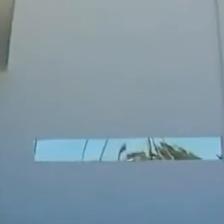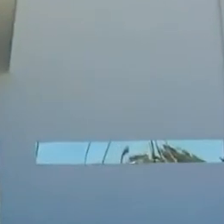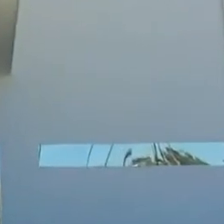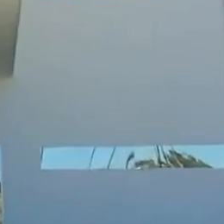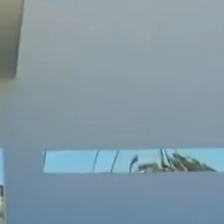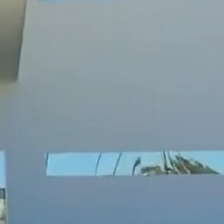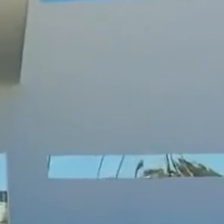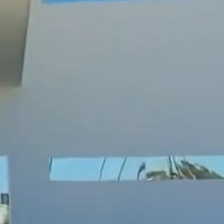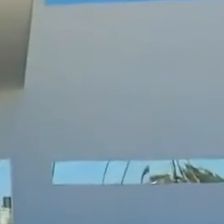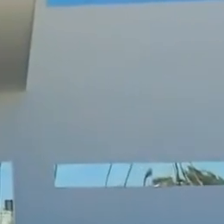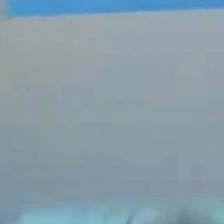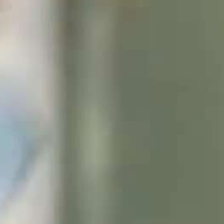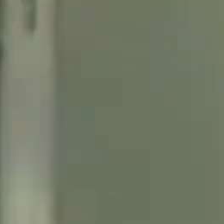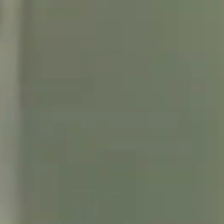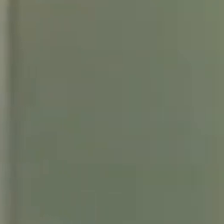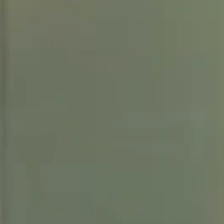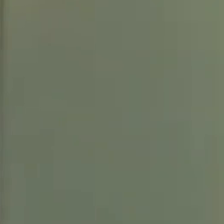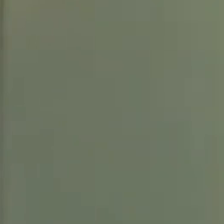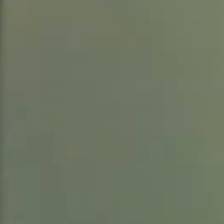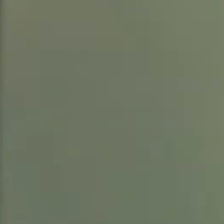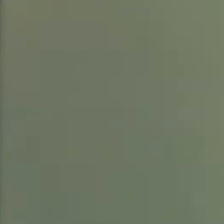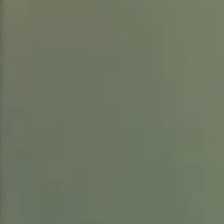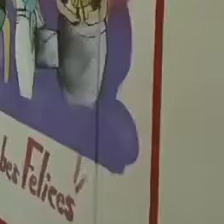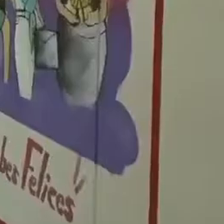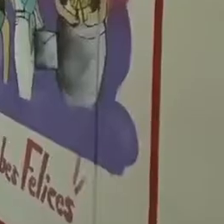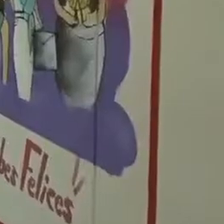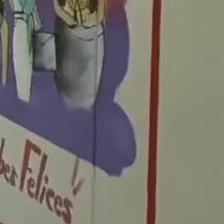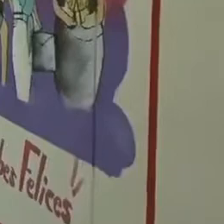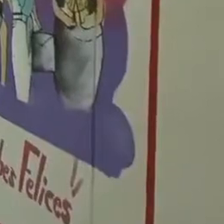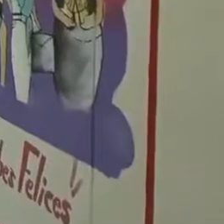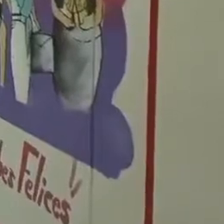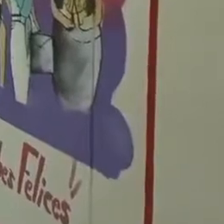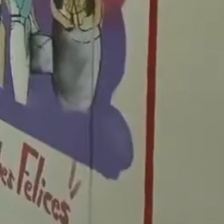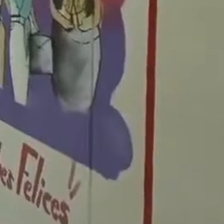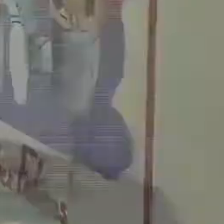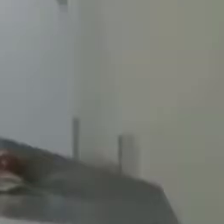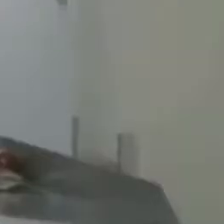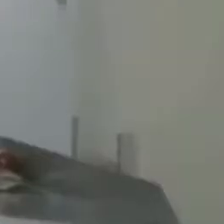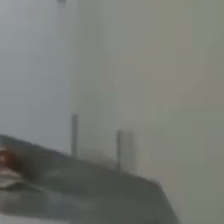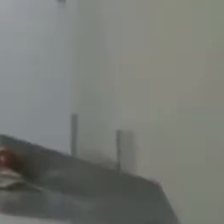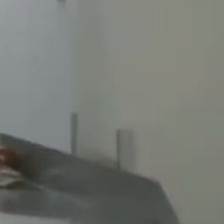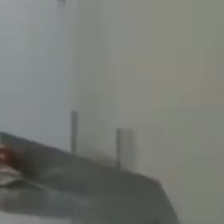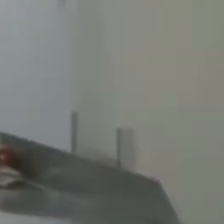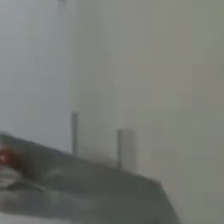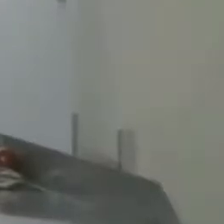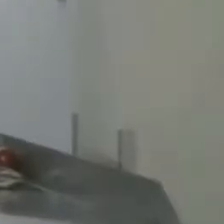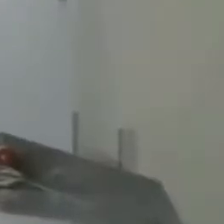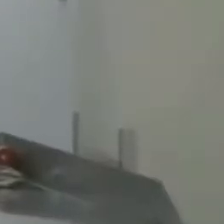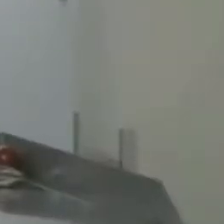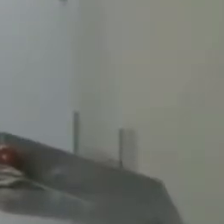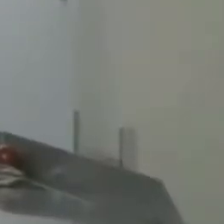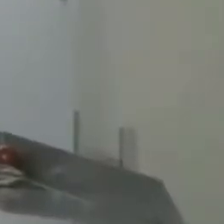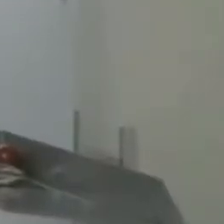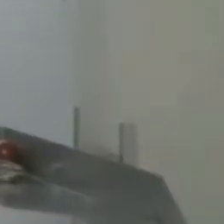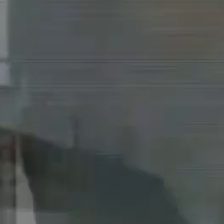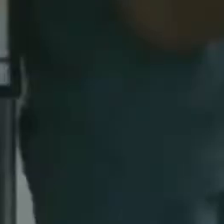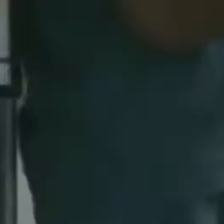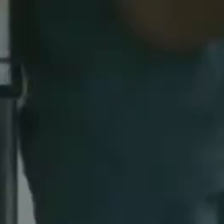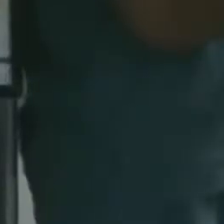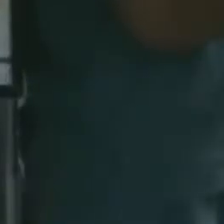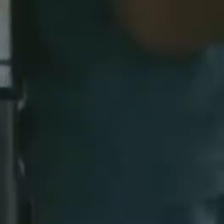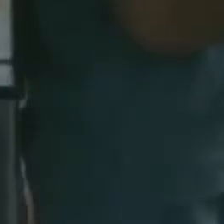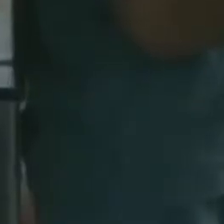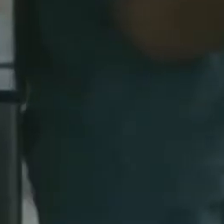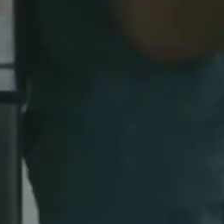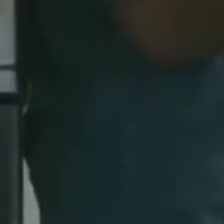estuvo abandonada hasta el día de hoy, dejando a la comarca lagunera en una disyuntiva. Por un lado, con un hospital con vida útil ya